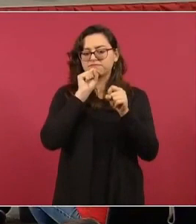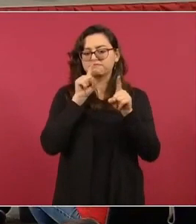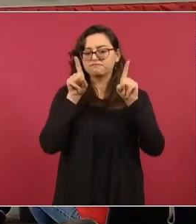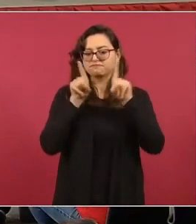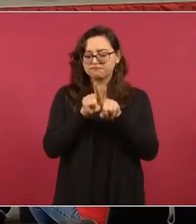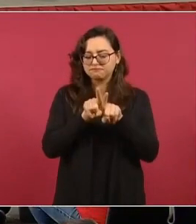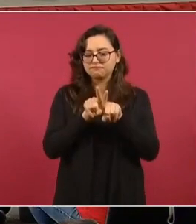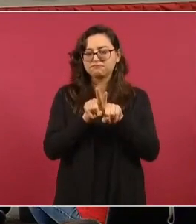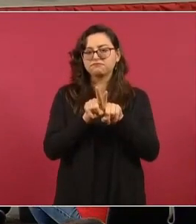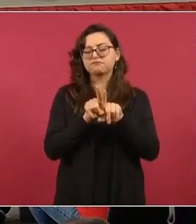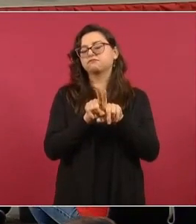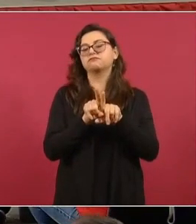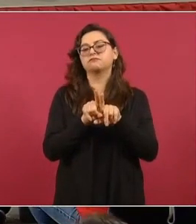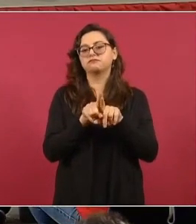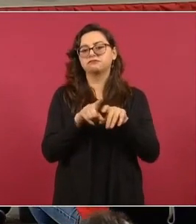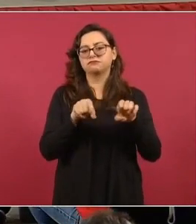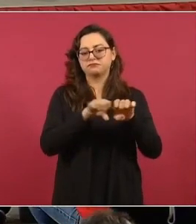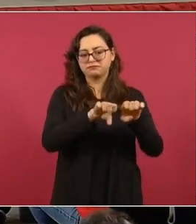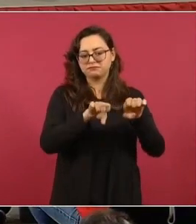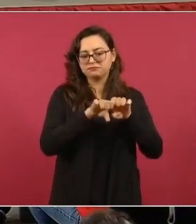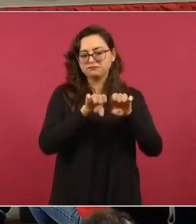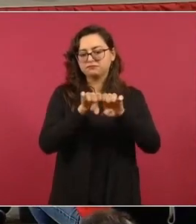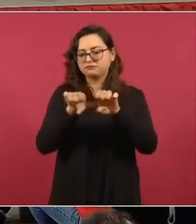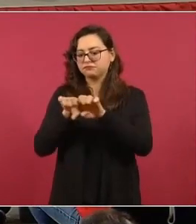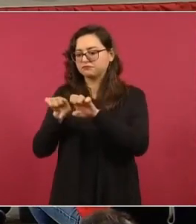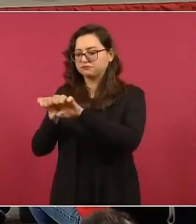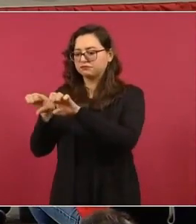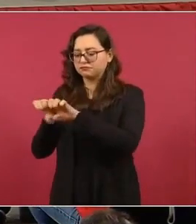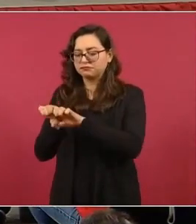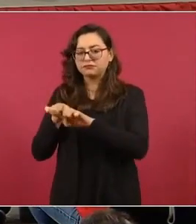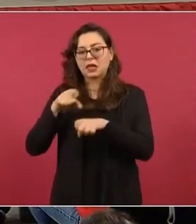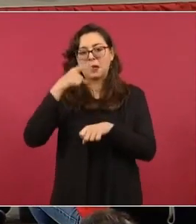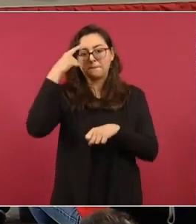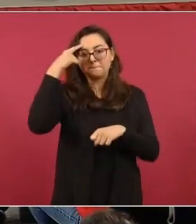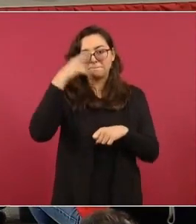subtramos. El primer subtramo